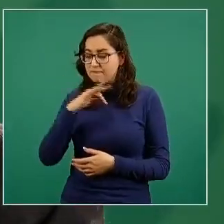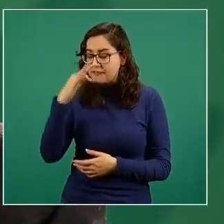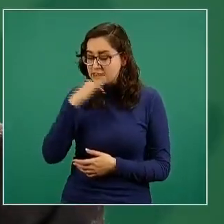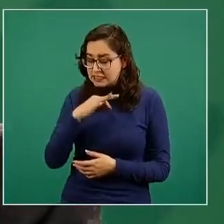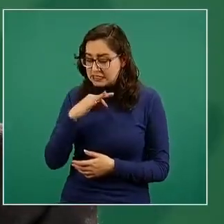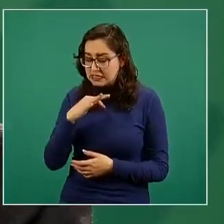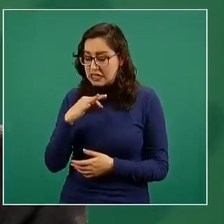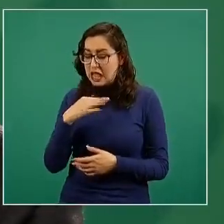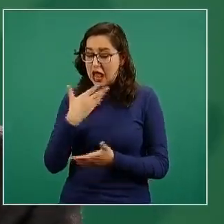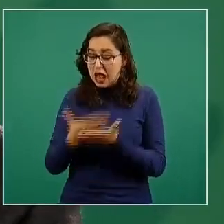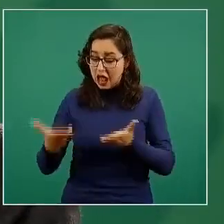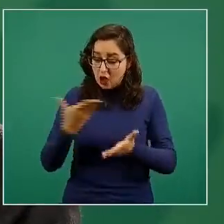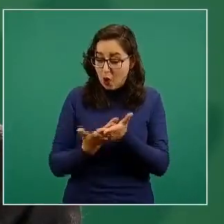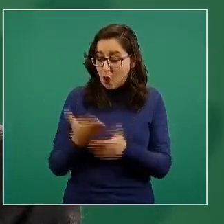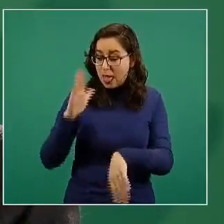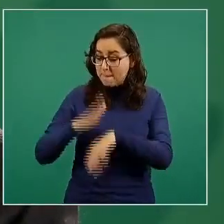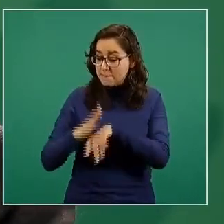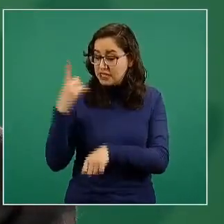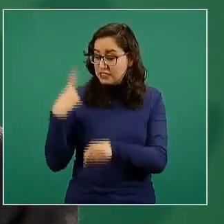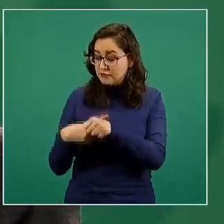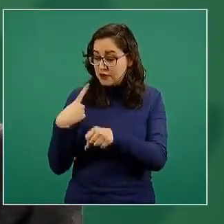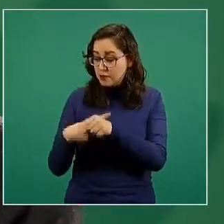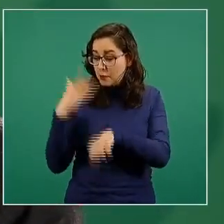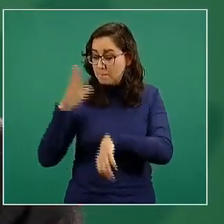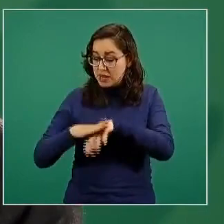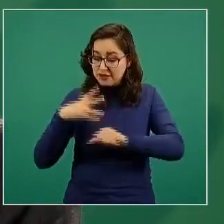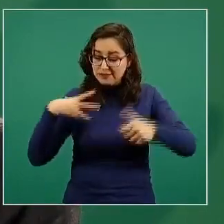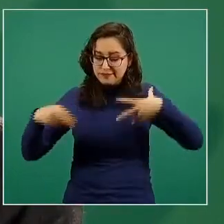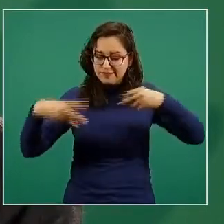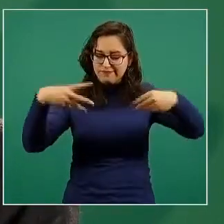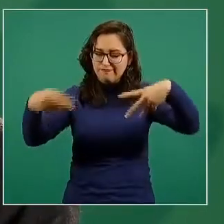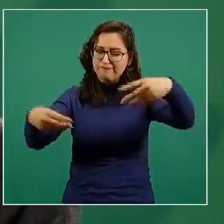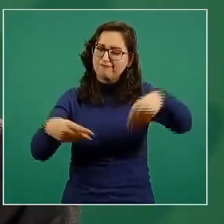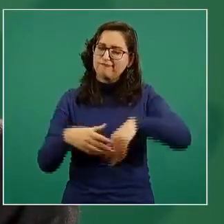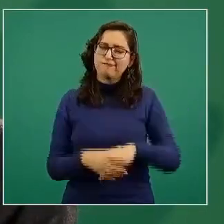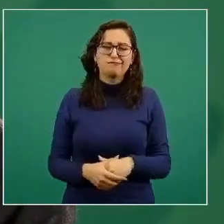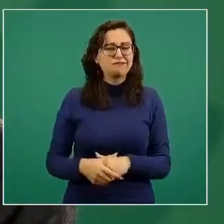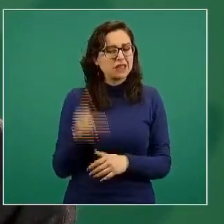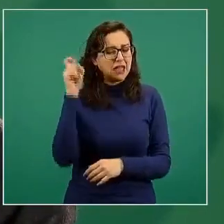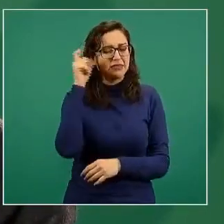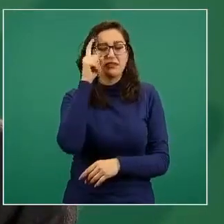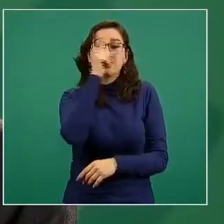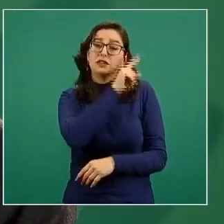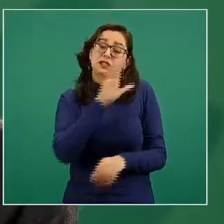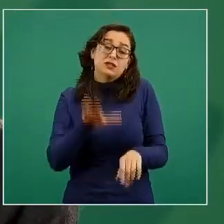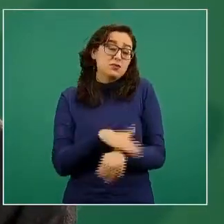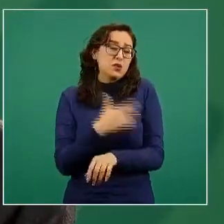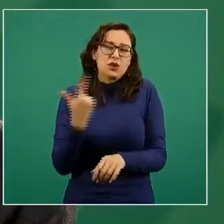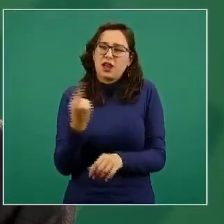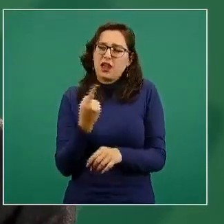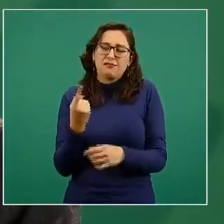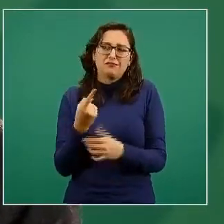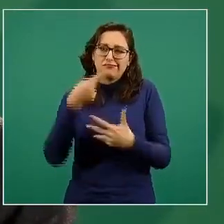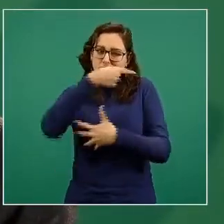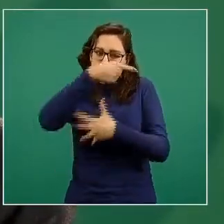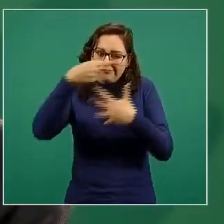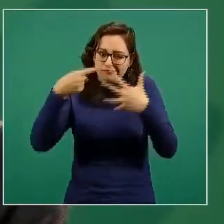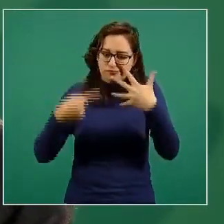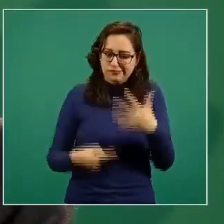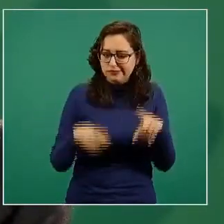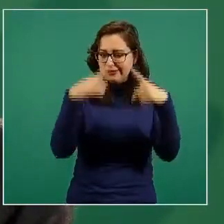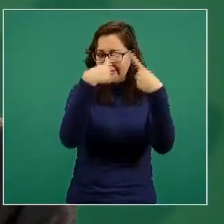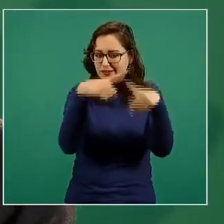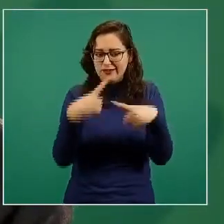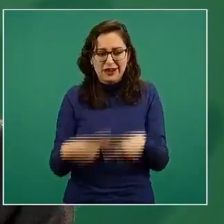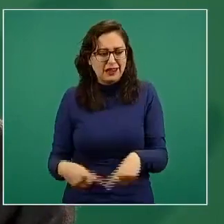conductas sociales y el comportamiento epidémico, porque hay muchos variables que lo determinan, hay mucha